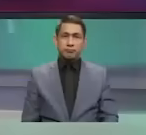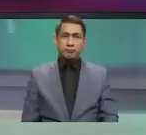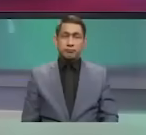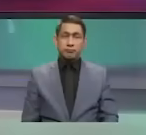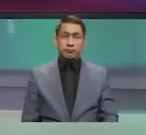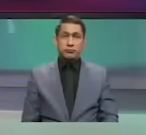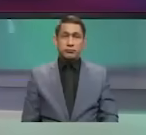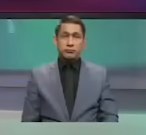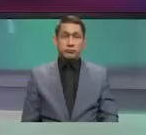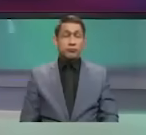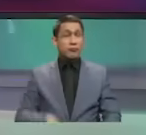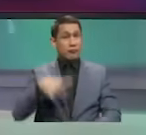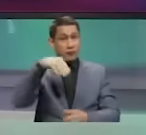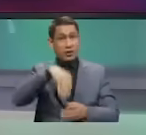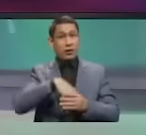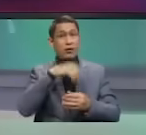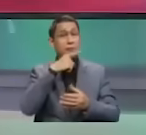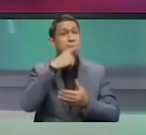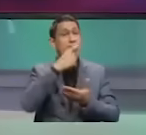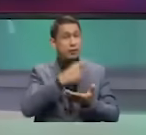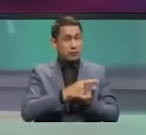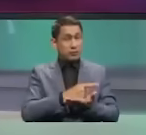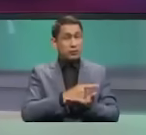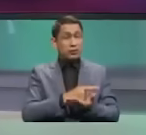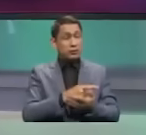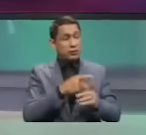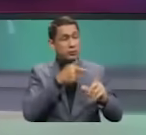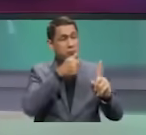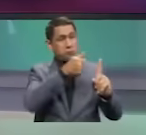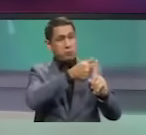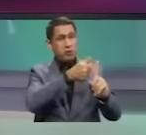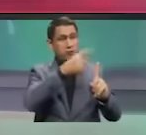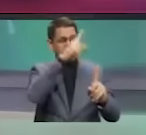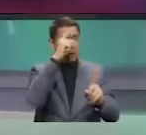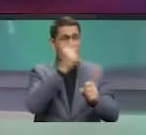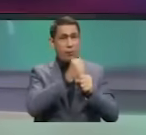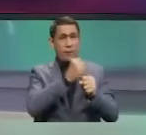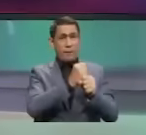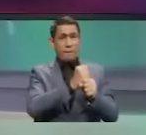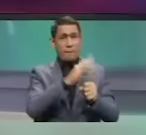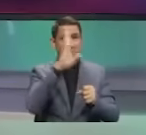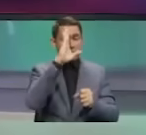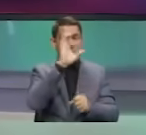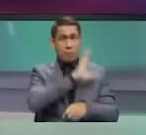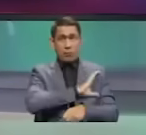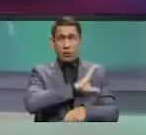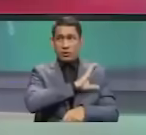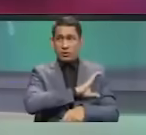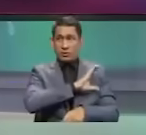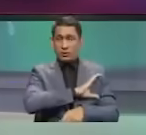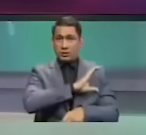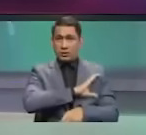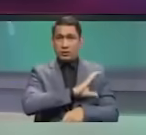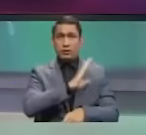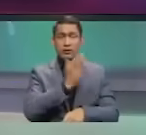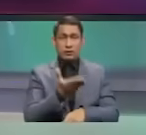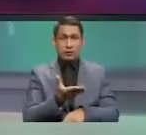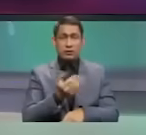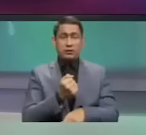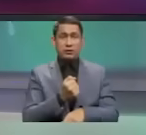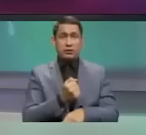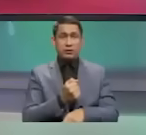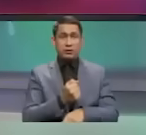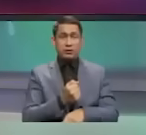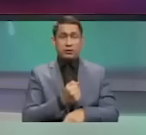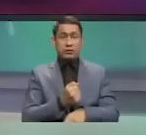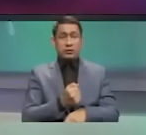Bueno, definitivamente la acción valiente de la gente hizo que este sujeto sea detenido con ayuda, obviamente, del